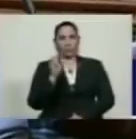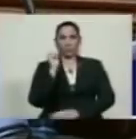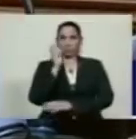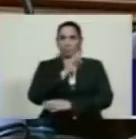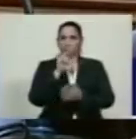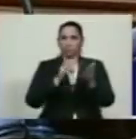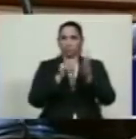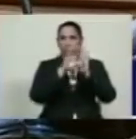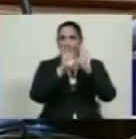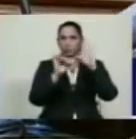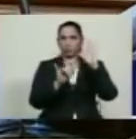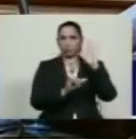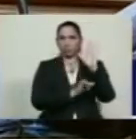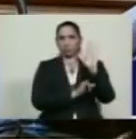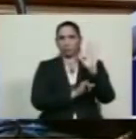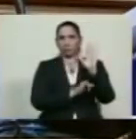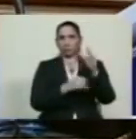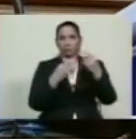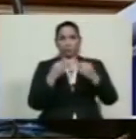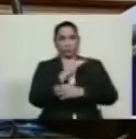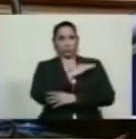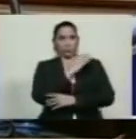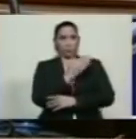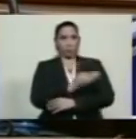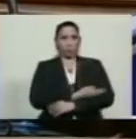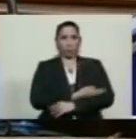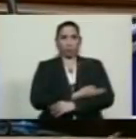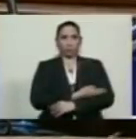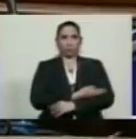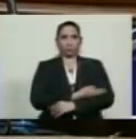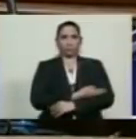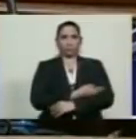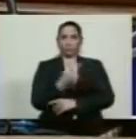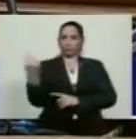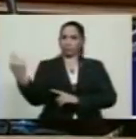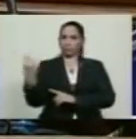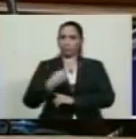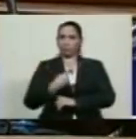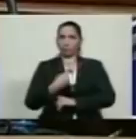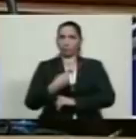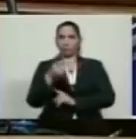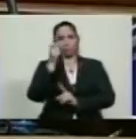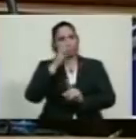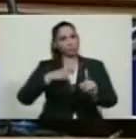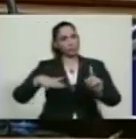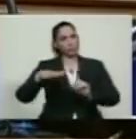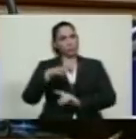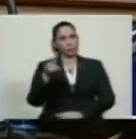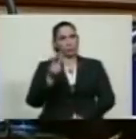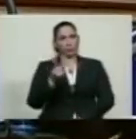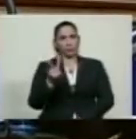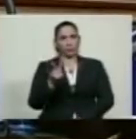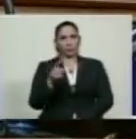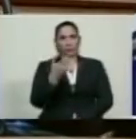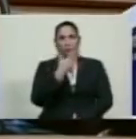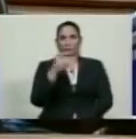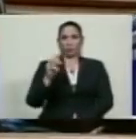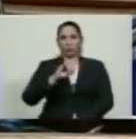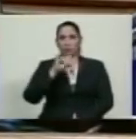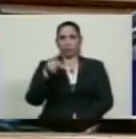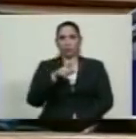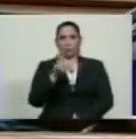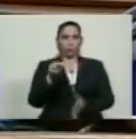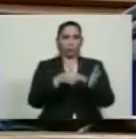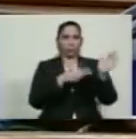Constituyente, en ejercicio de su poder originario emanado del mandato conferido por el pueblo de Venezuela el 30 de julio de